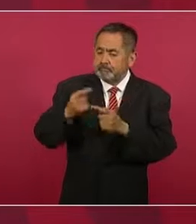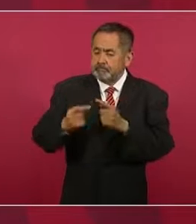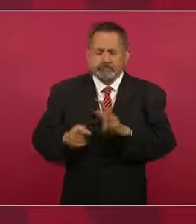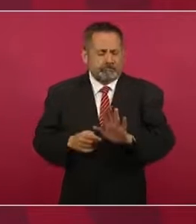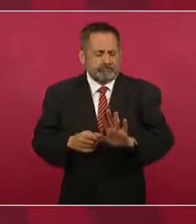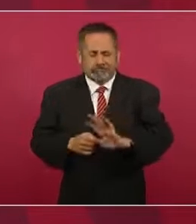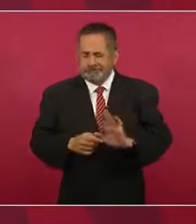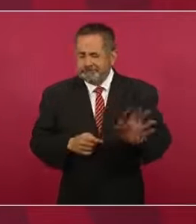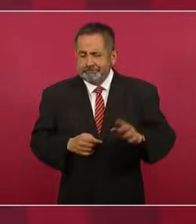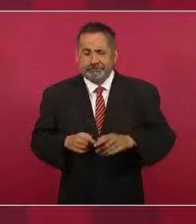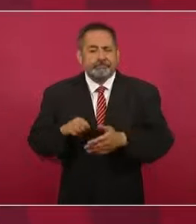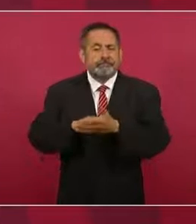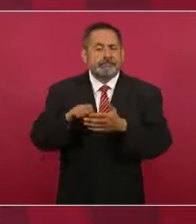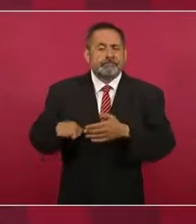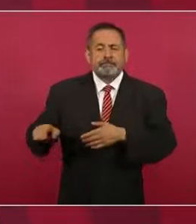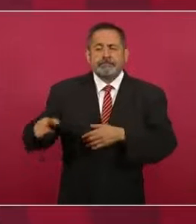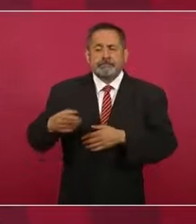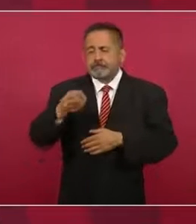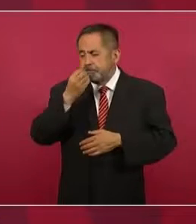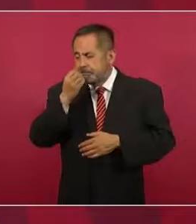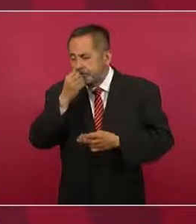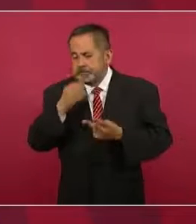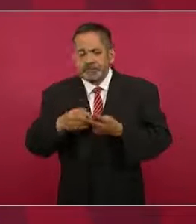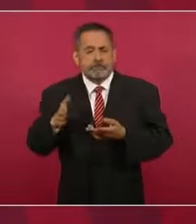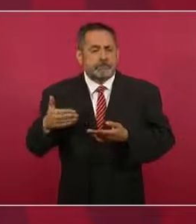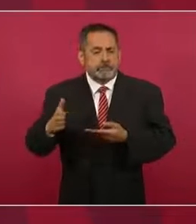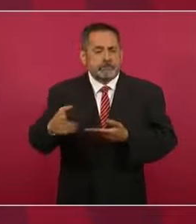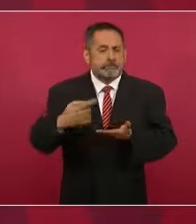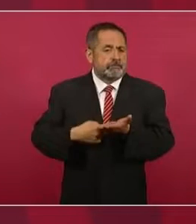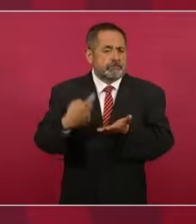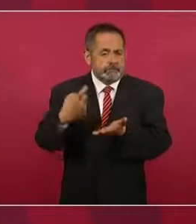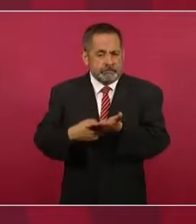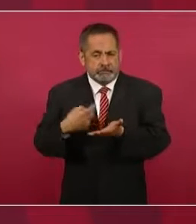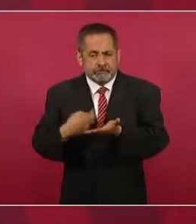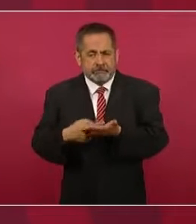alimentos, pescados, mariscos,